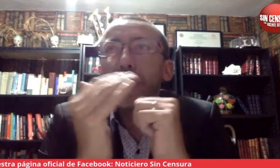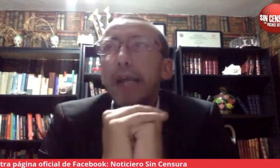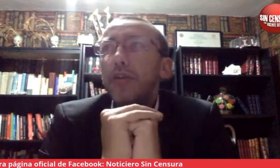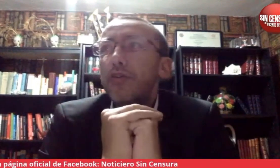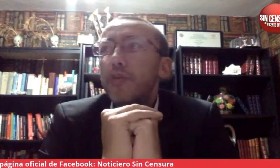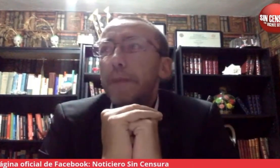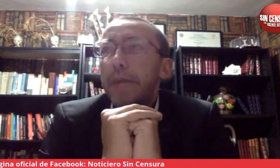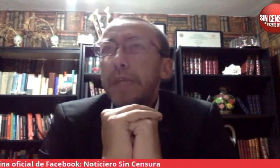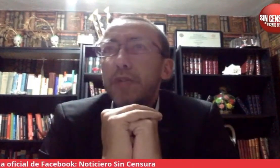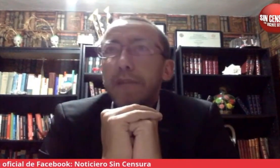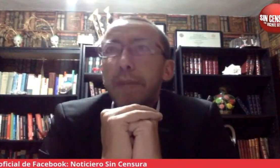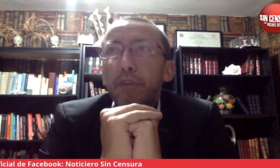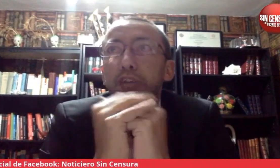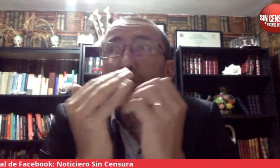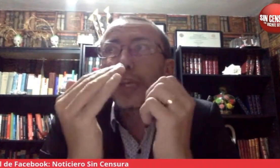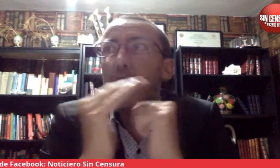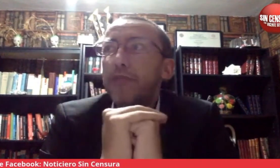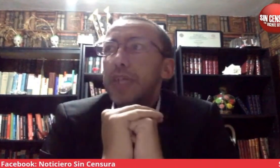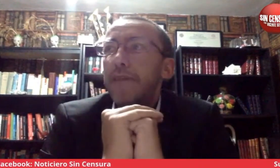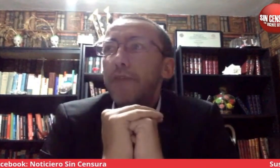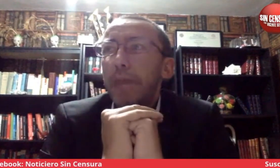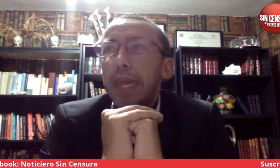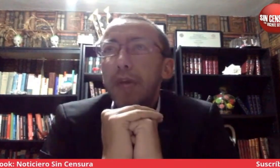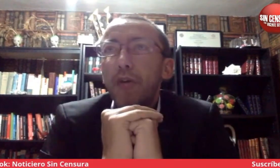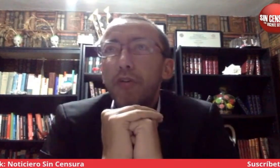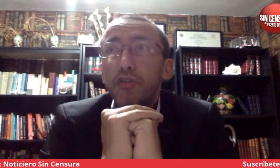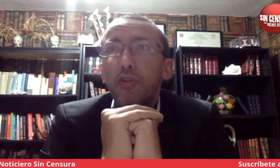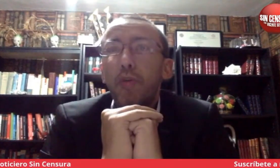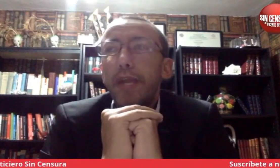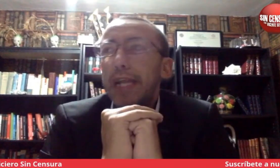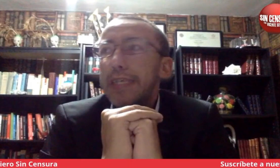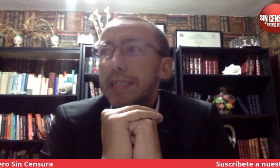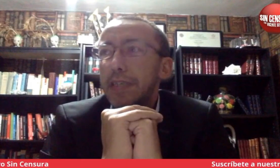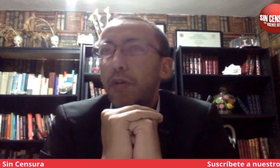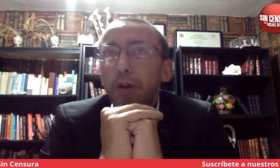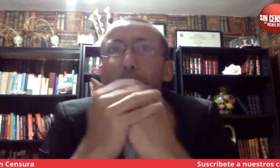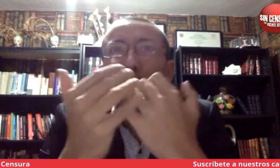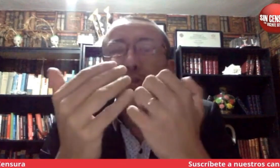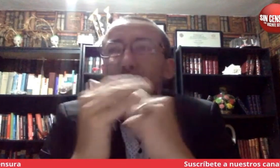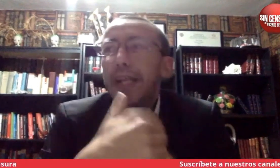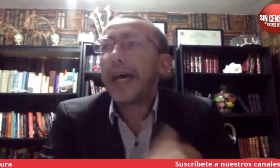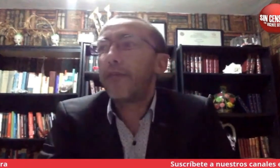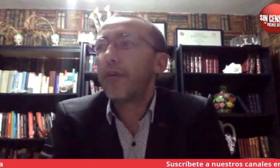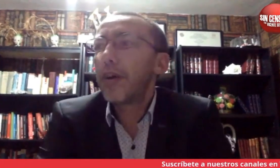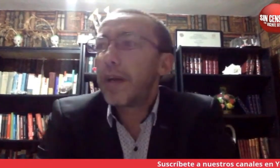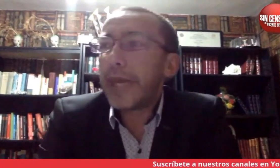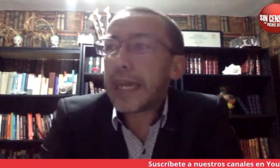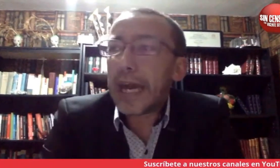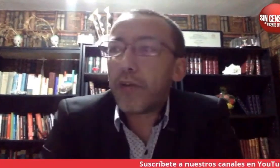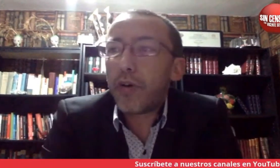hoy a un año yo me permito también, porque son 5 años que vivo en México, no solo como analista, sino como